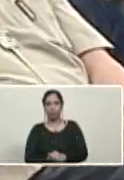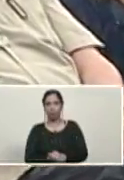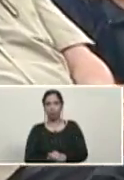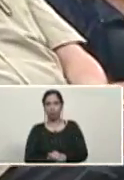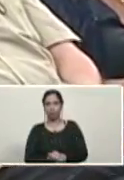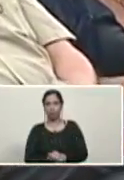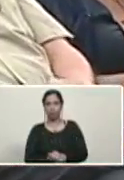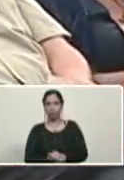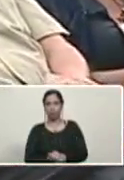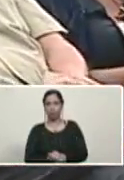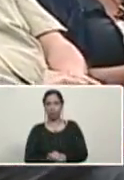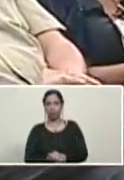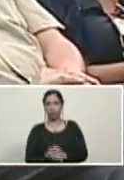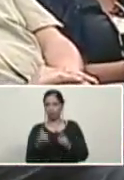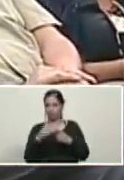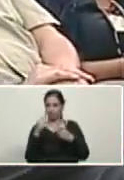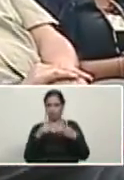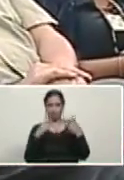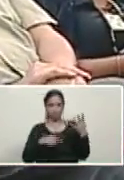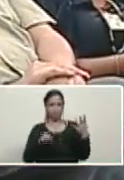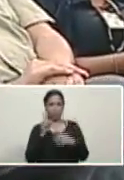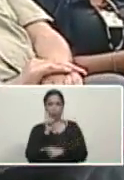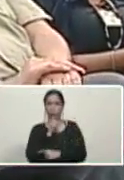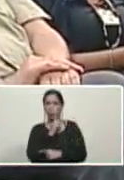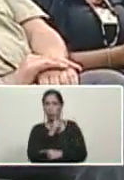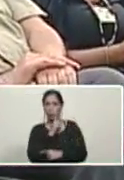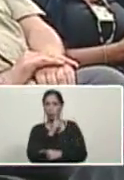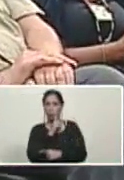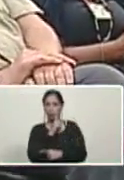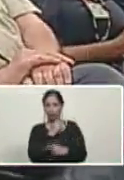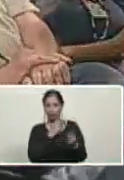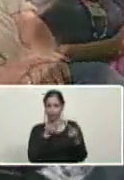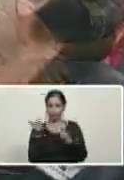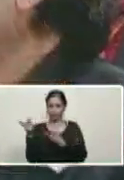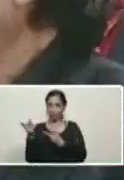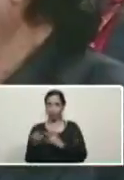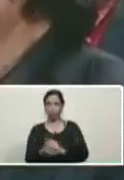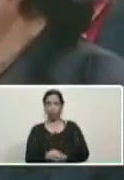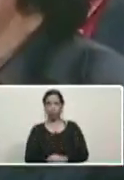Santososo, Amílcar Figueroa, peligroso Amílcar.